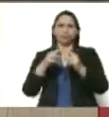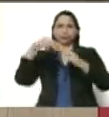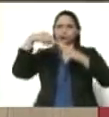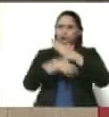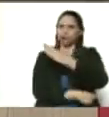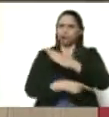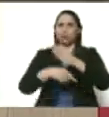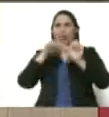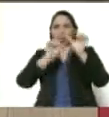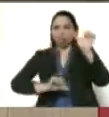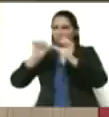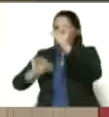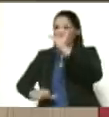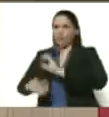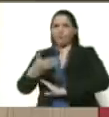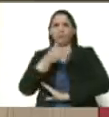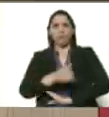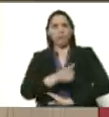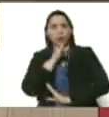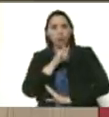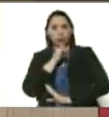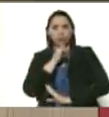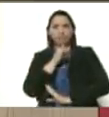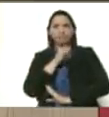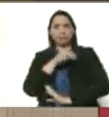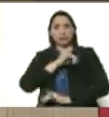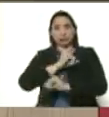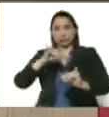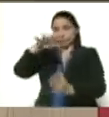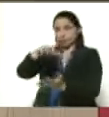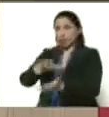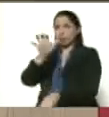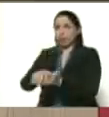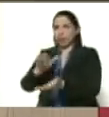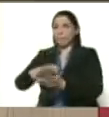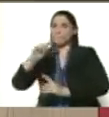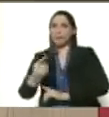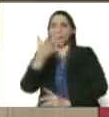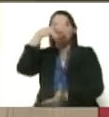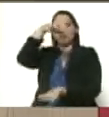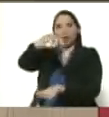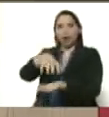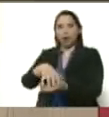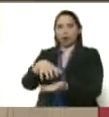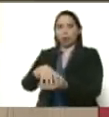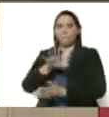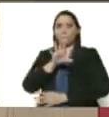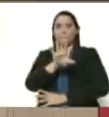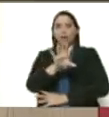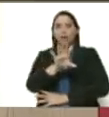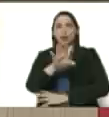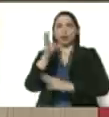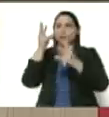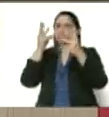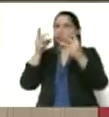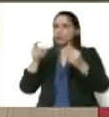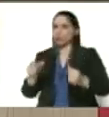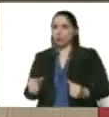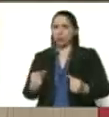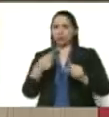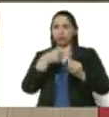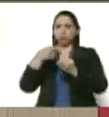conoce detalladamente y que, bueno, ha colocado al estado de Nueva Esparta como el primer estado del país en número de